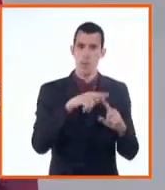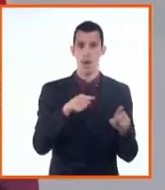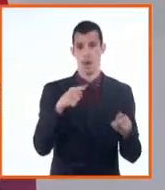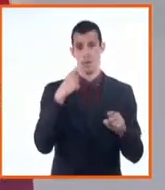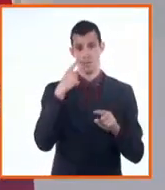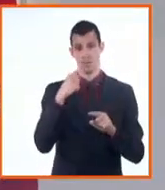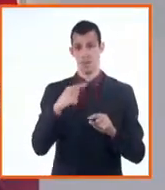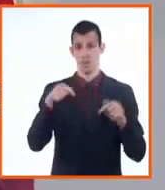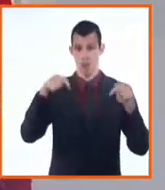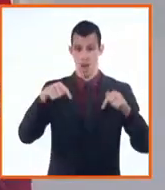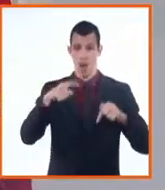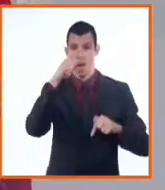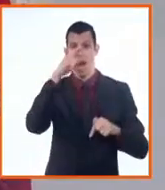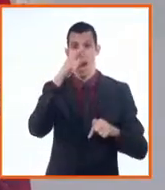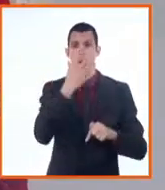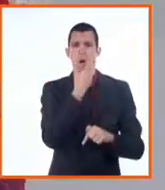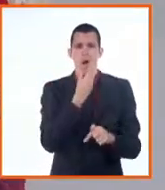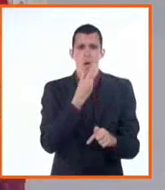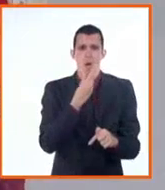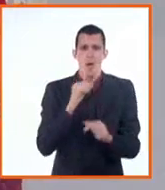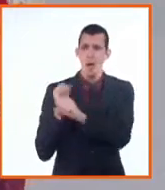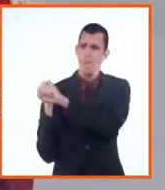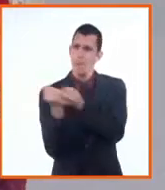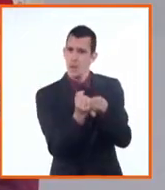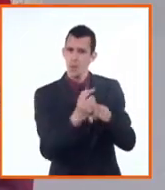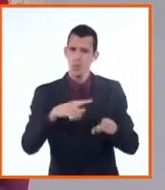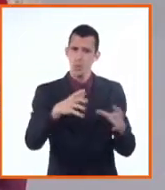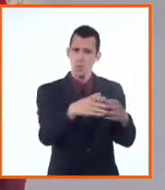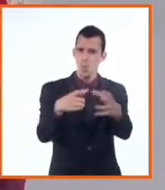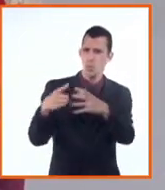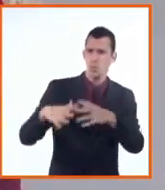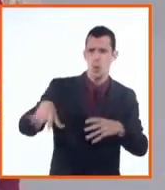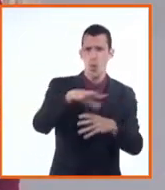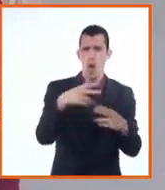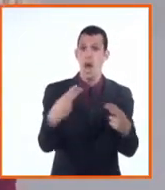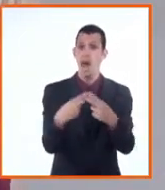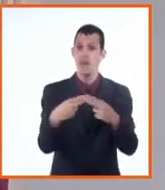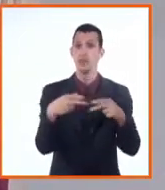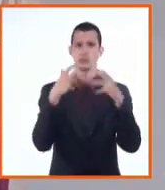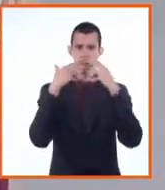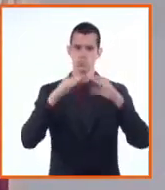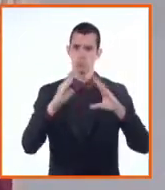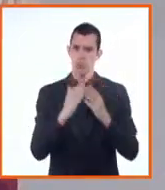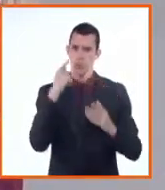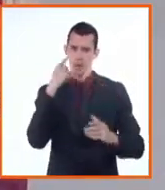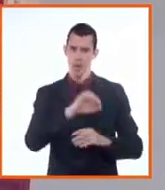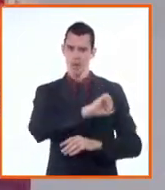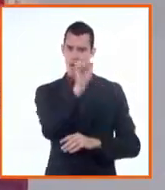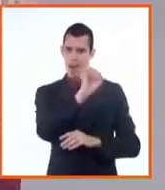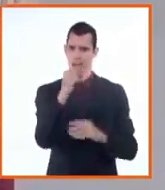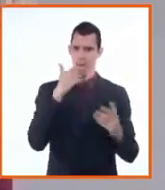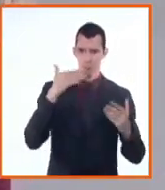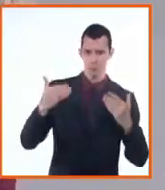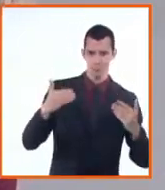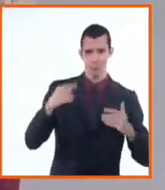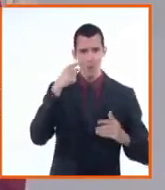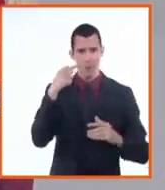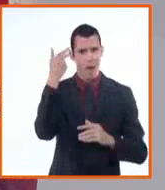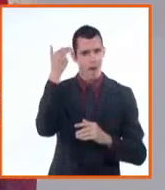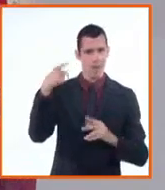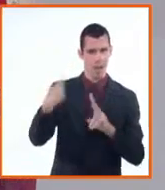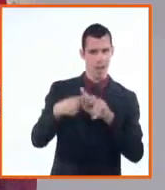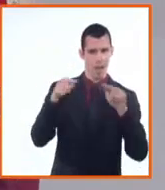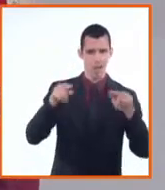pequeñas es algo que sea disfrutado Y es un sistema para llamarlo de alguna manera de competir a estudiar a imitar